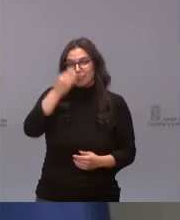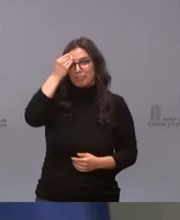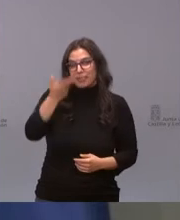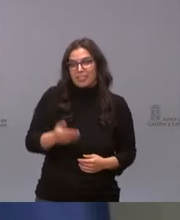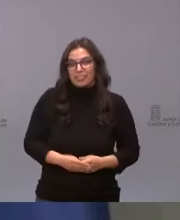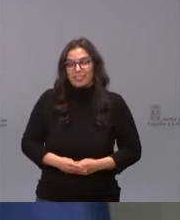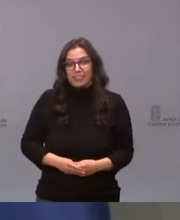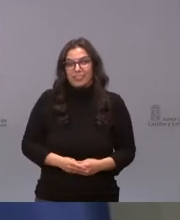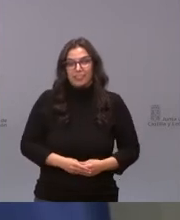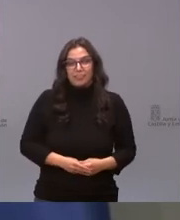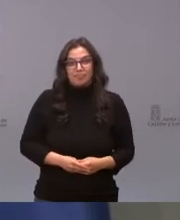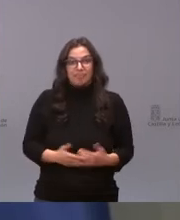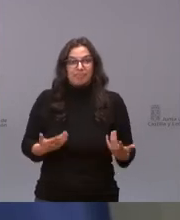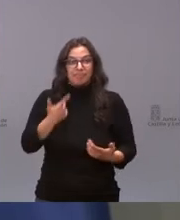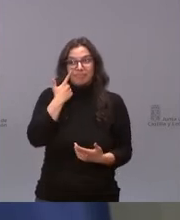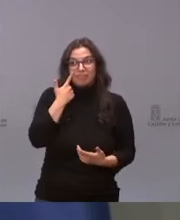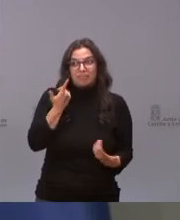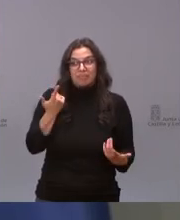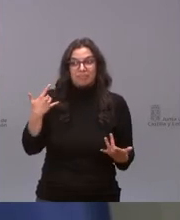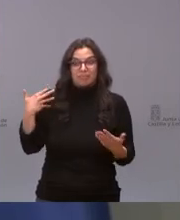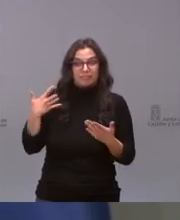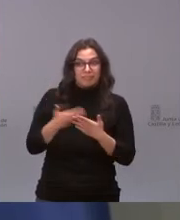Con el ánimo que vamos viendo cómo